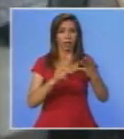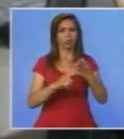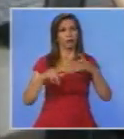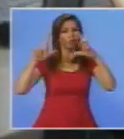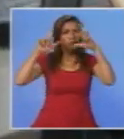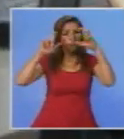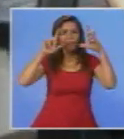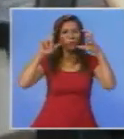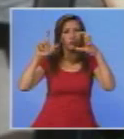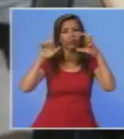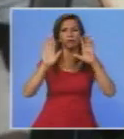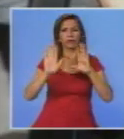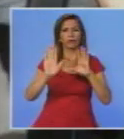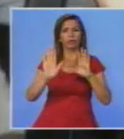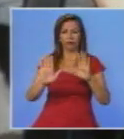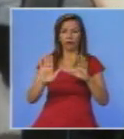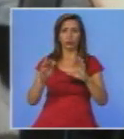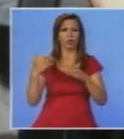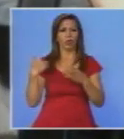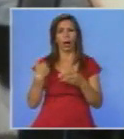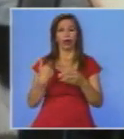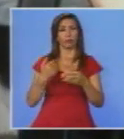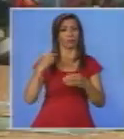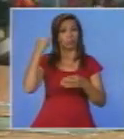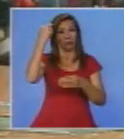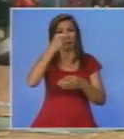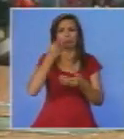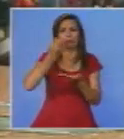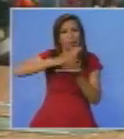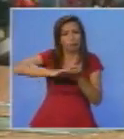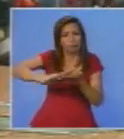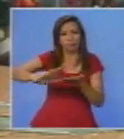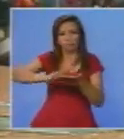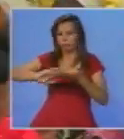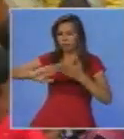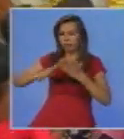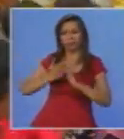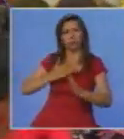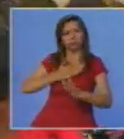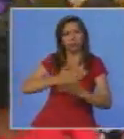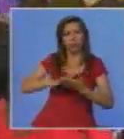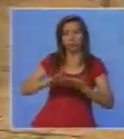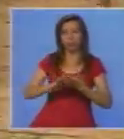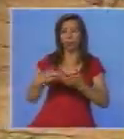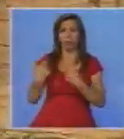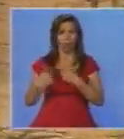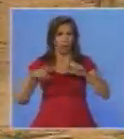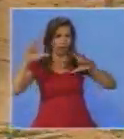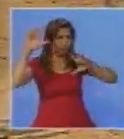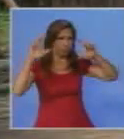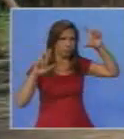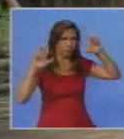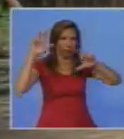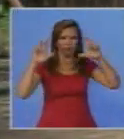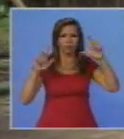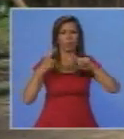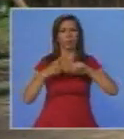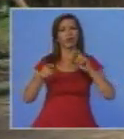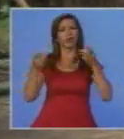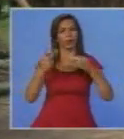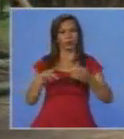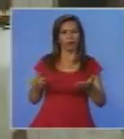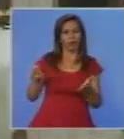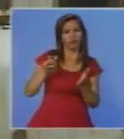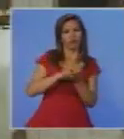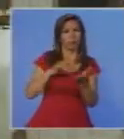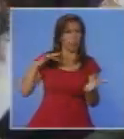a Sarayacu para cubrir las disculpas públicas que ofreció el Estado ecuatoriano a ese pueblo quichua por afectar los derechos humanos